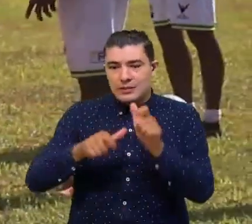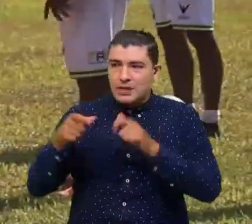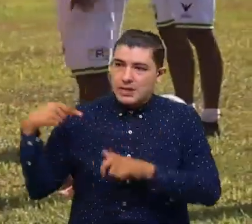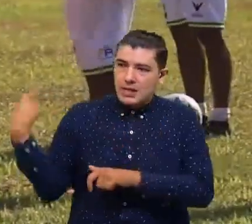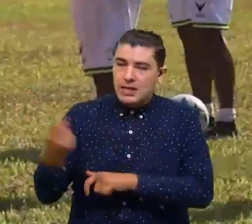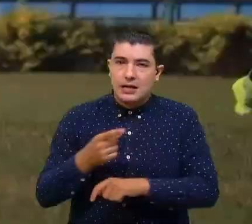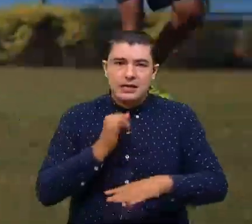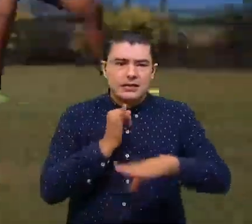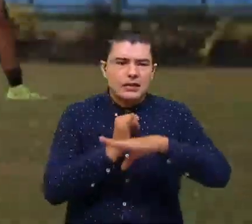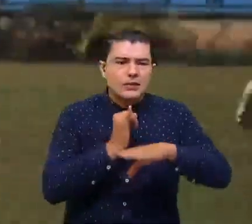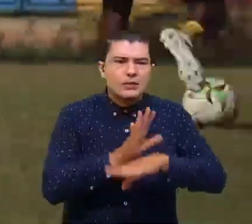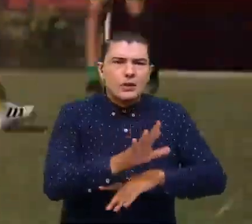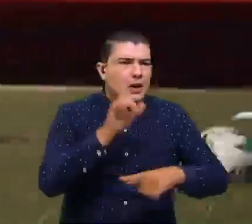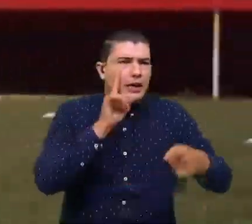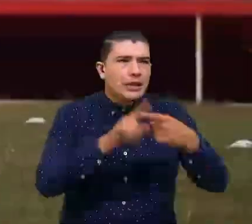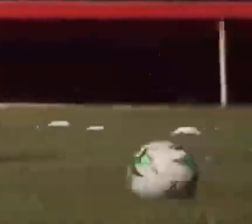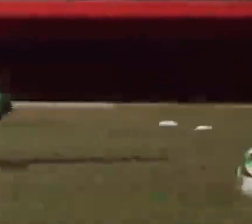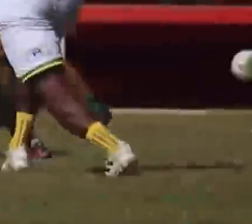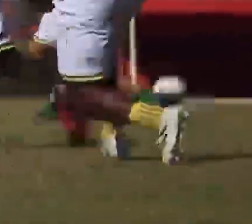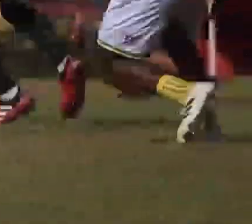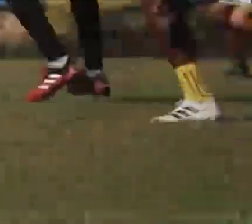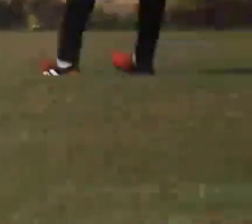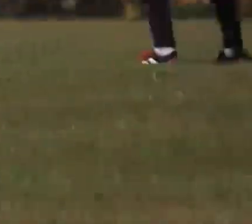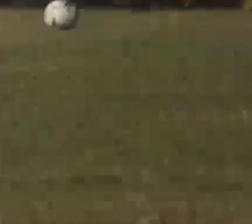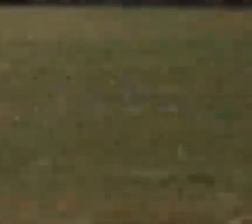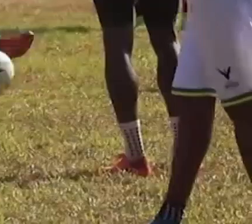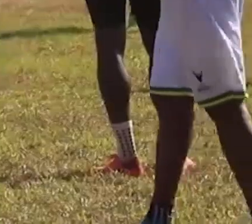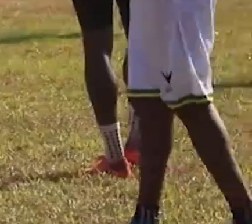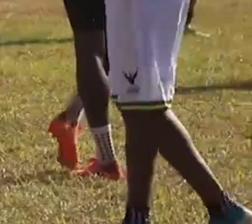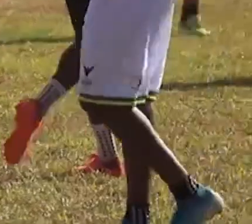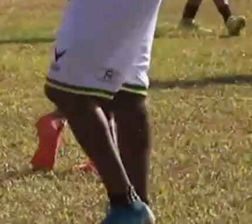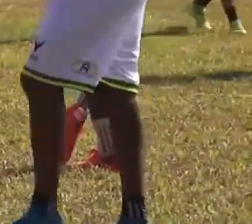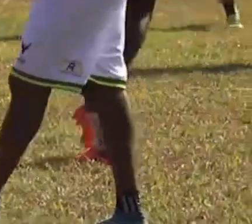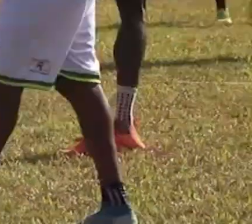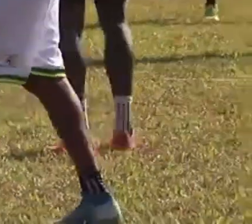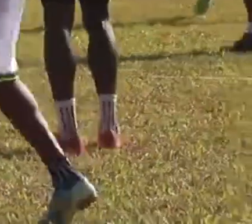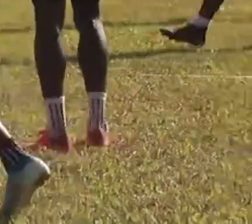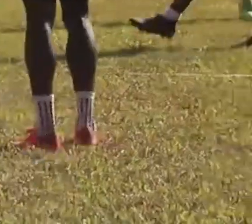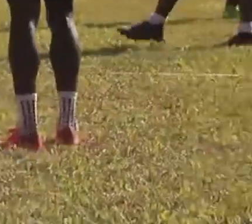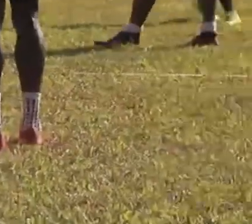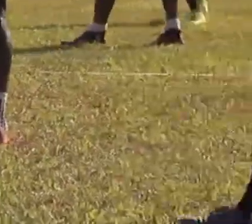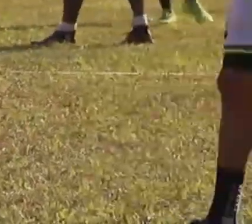institución busca la salida de durán palacio pese a tener contrato vigente hasta mediados de 2022